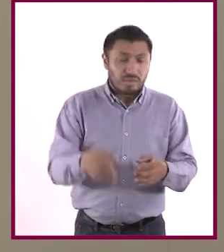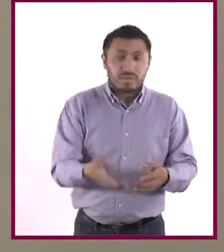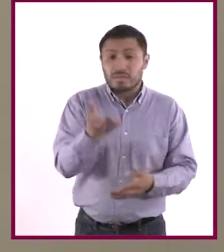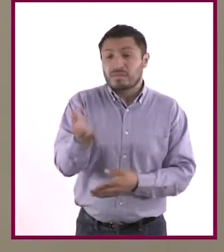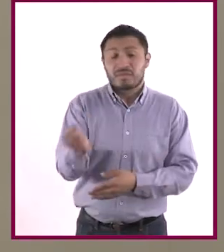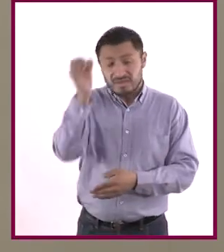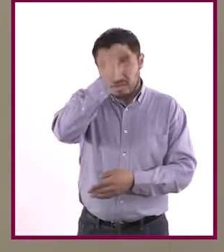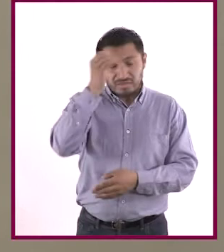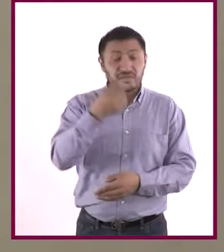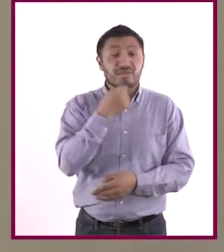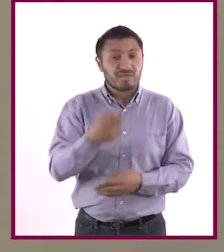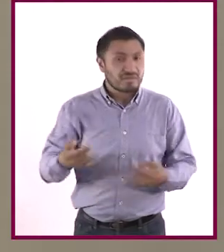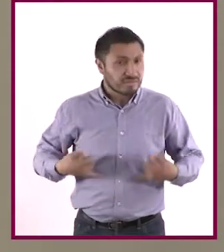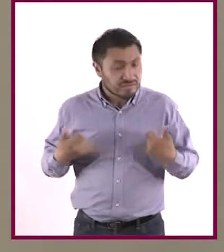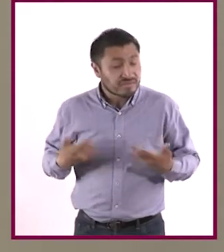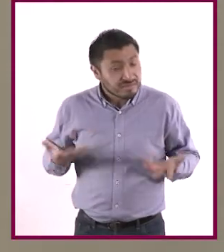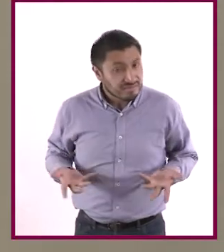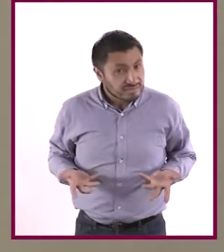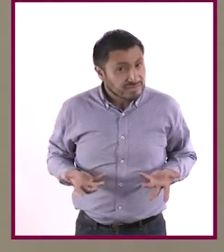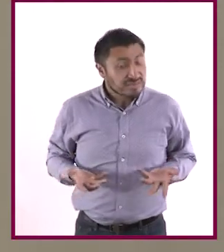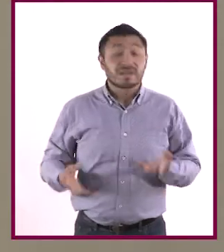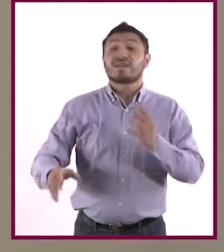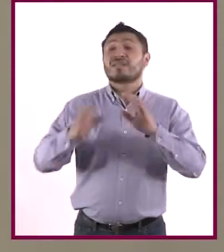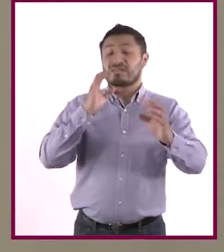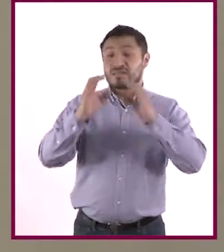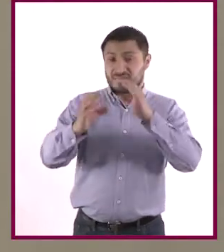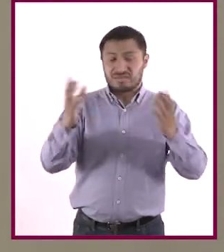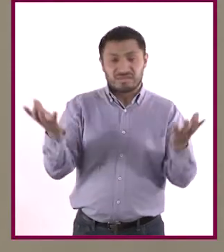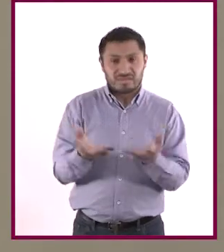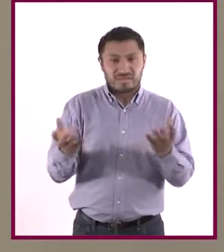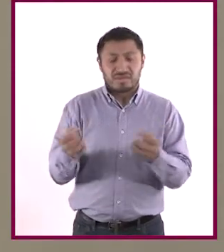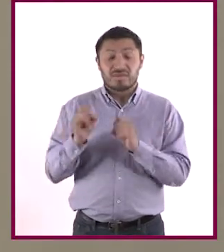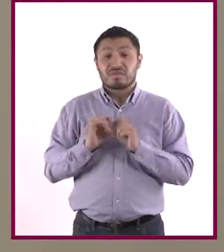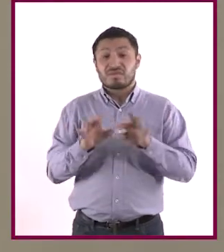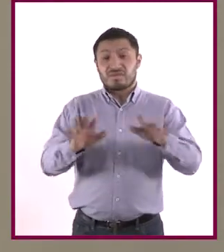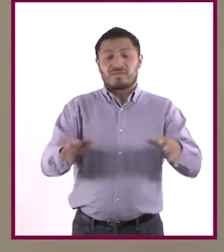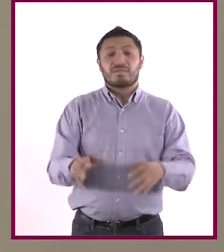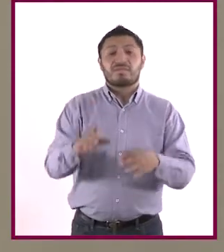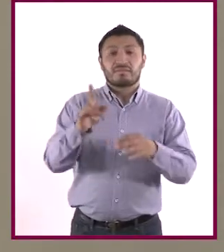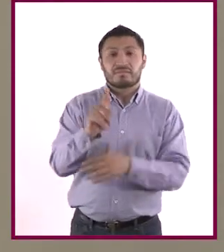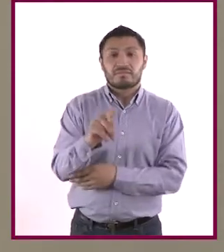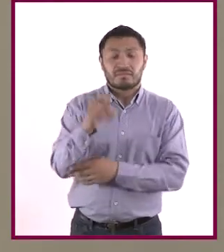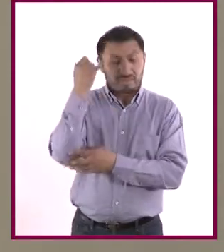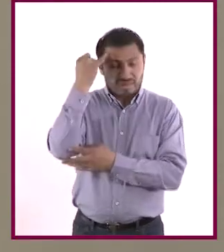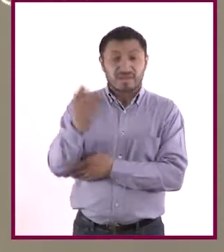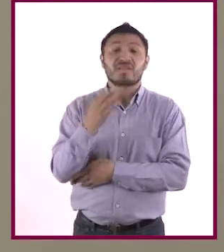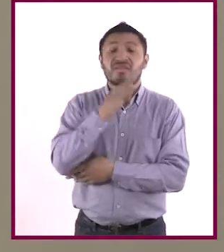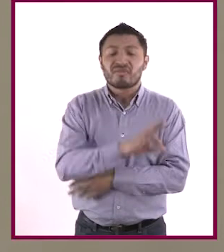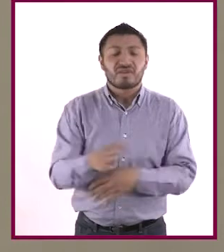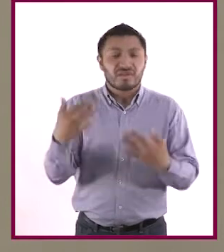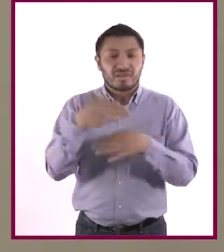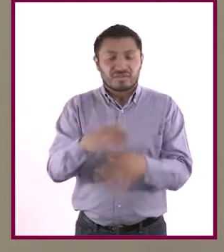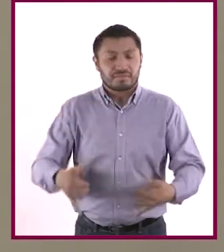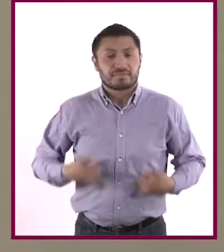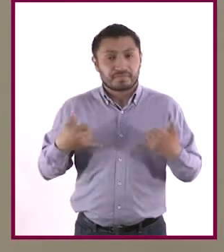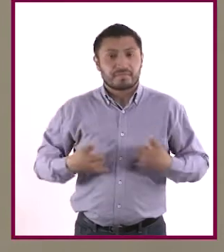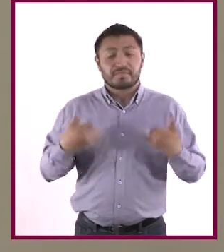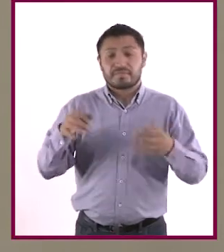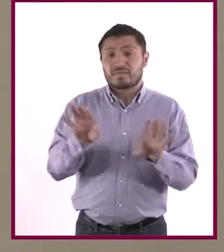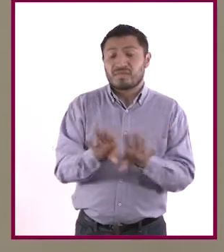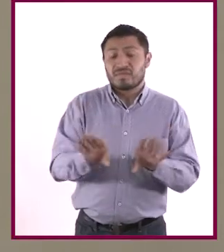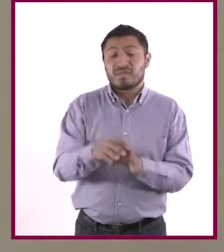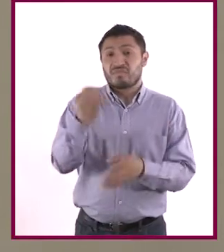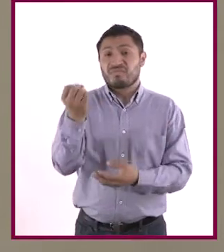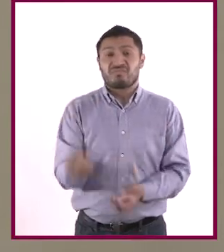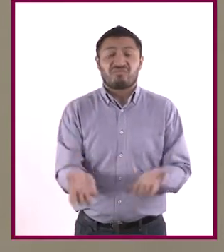niños y adolescentes? Que los medios de comunicación construyan y difundan estereotipos sobre los y las adolescentes, como